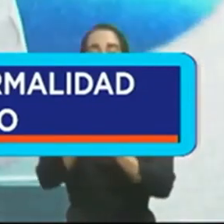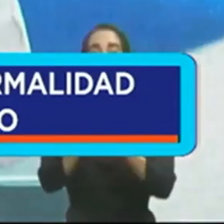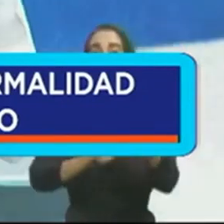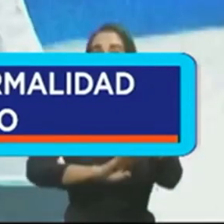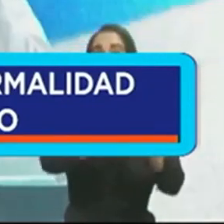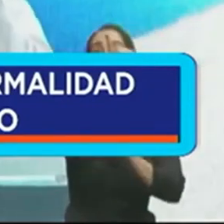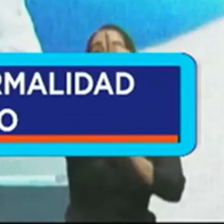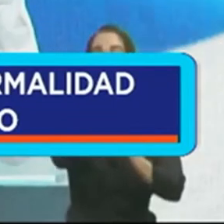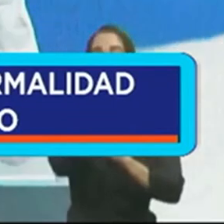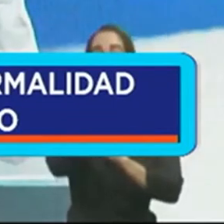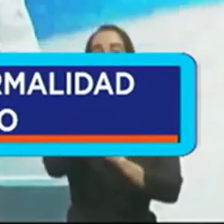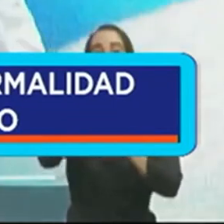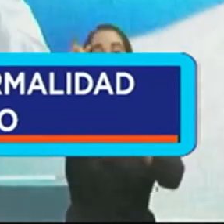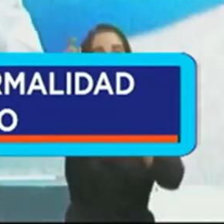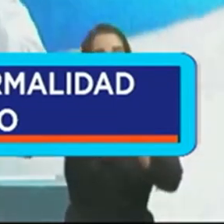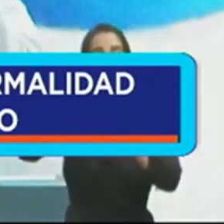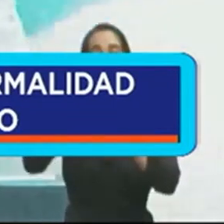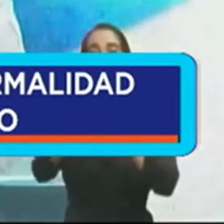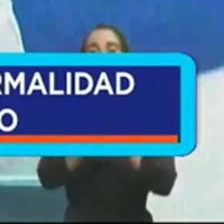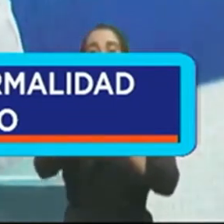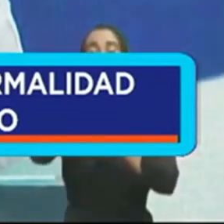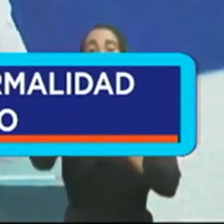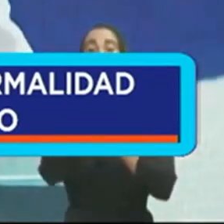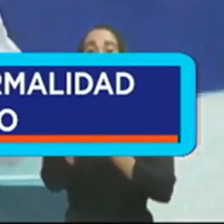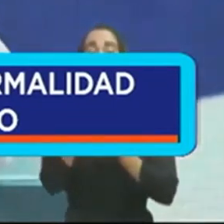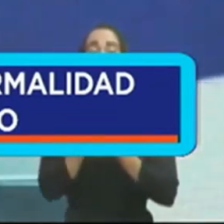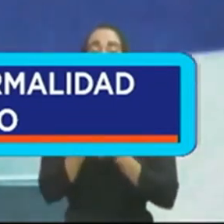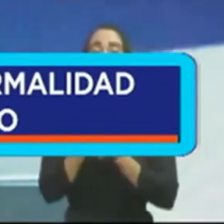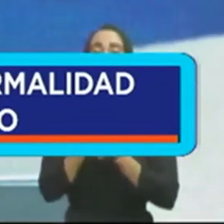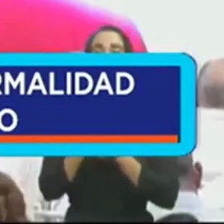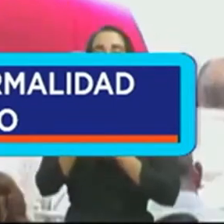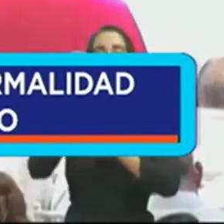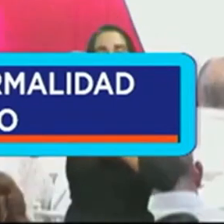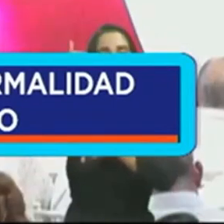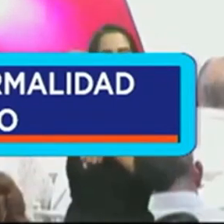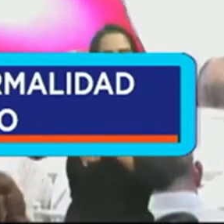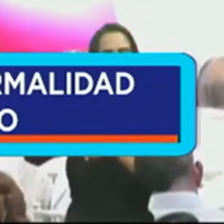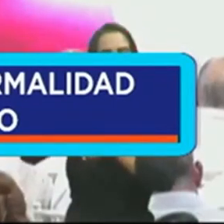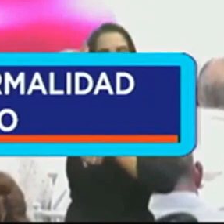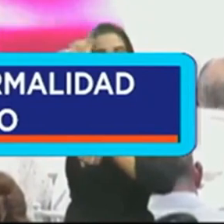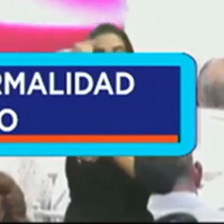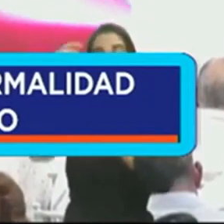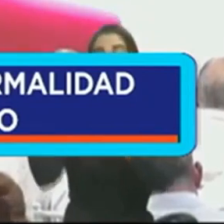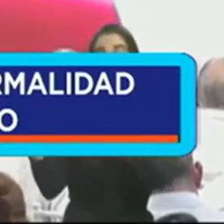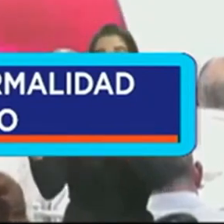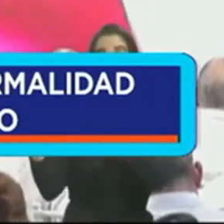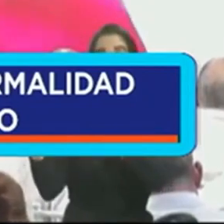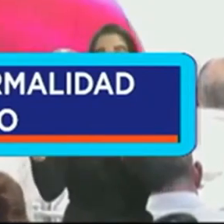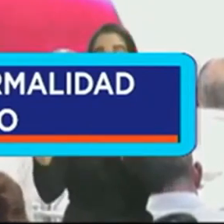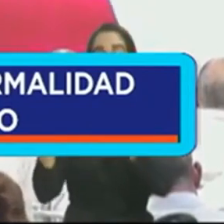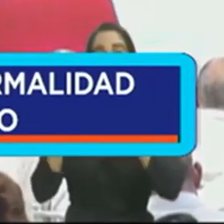derecho, un deber y una función social, y nombra al Estado Dominicano como garante de su cumplimiento